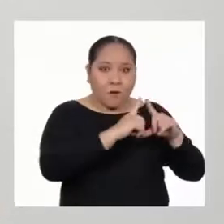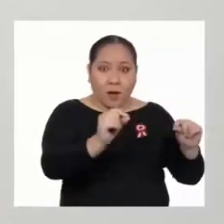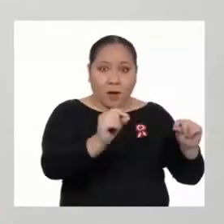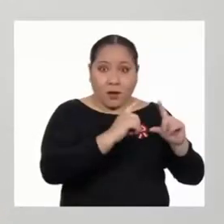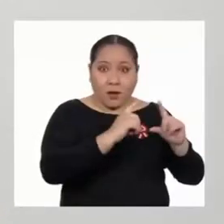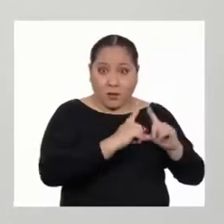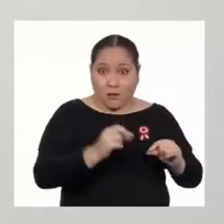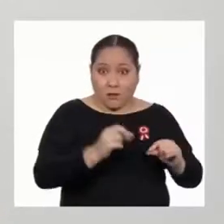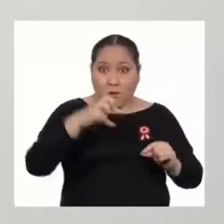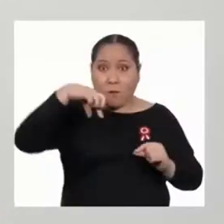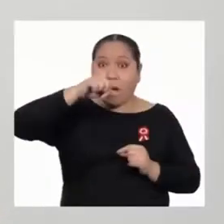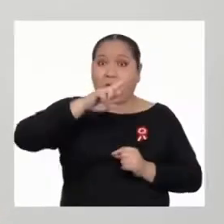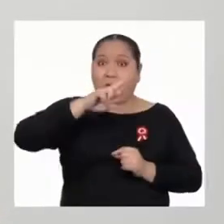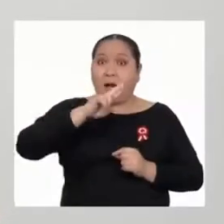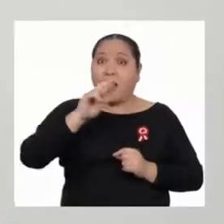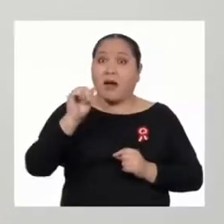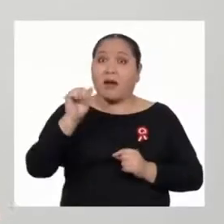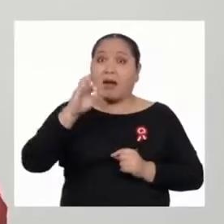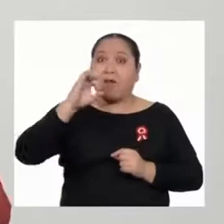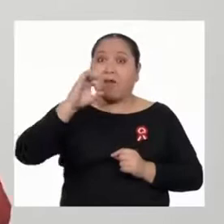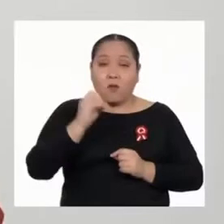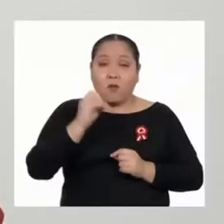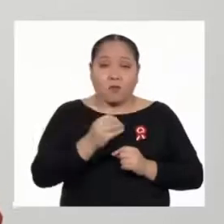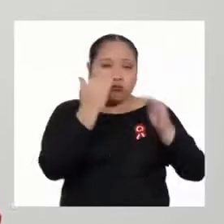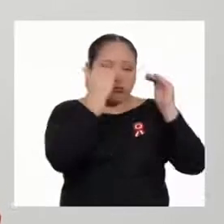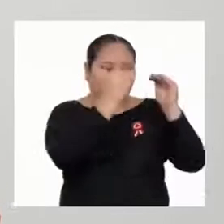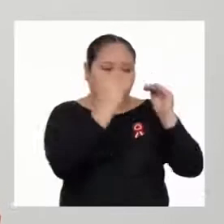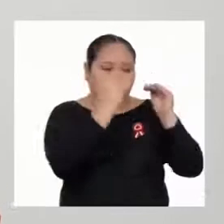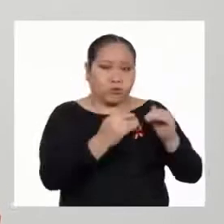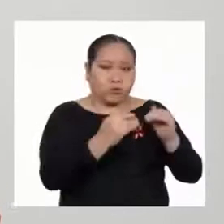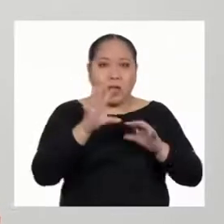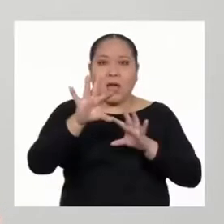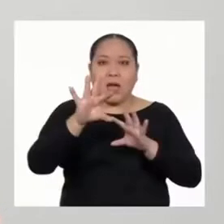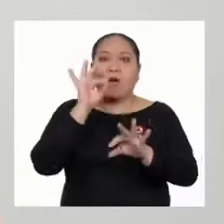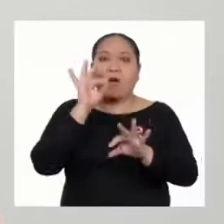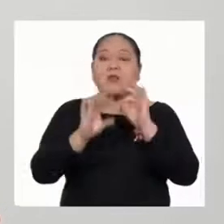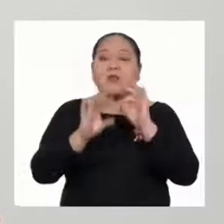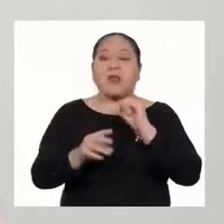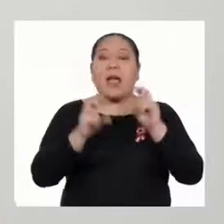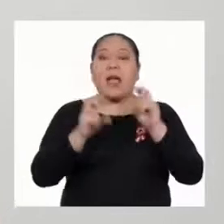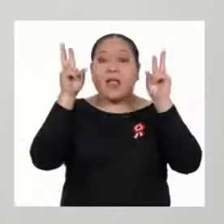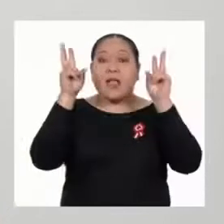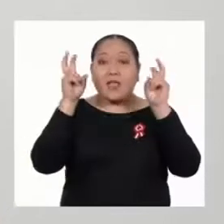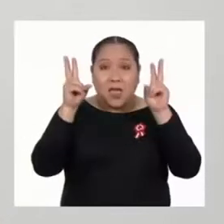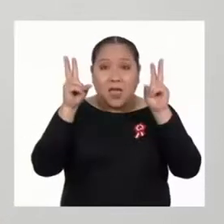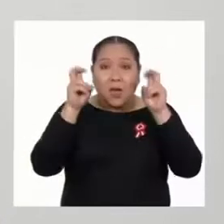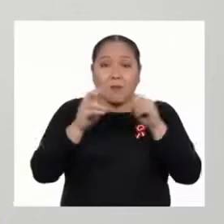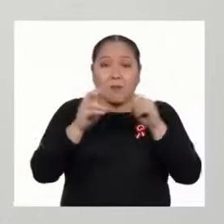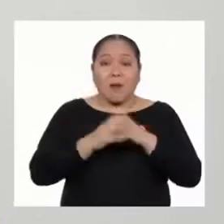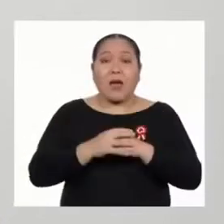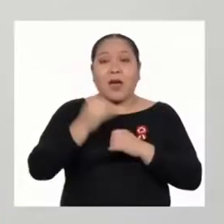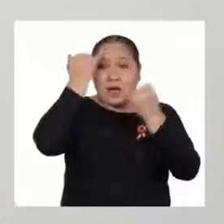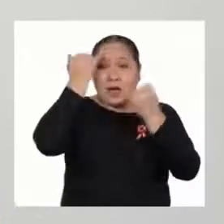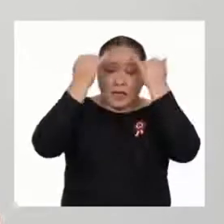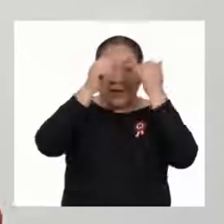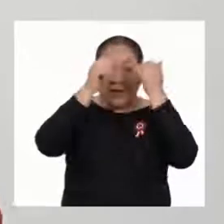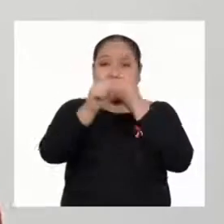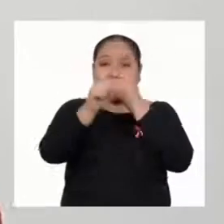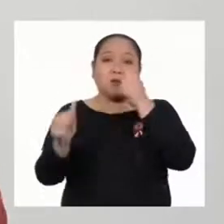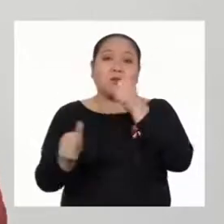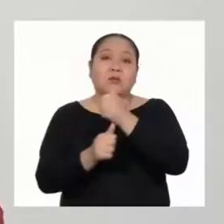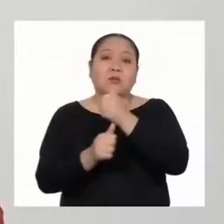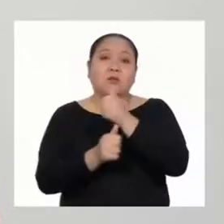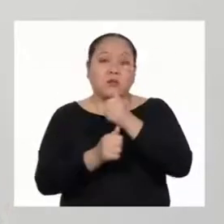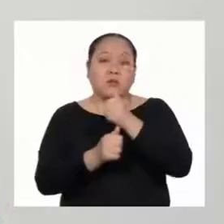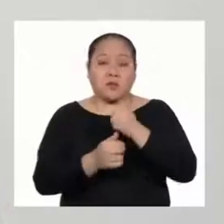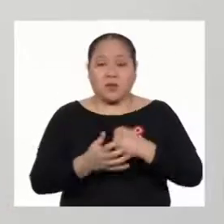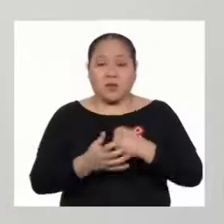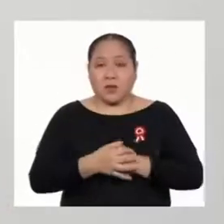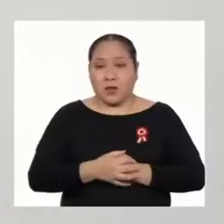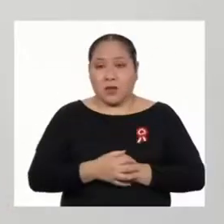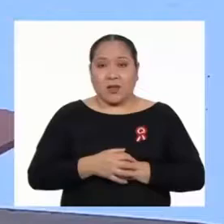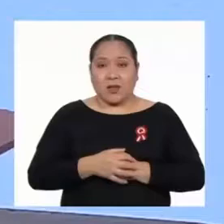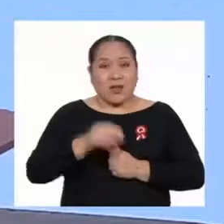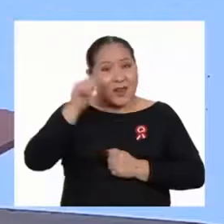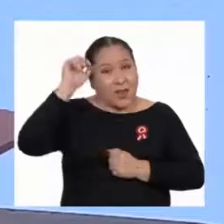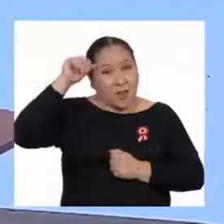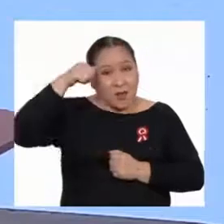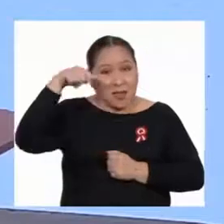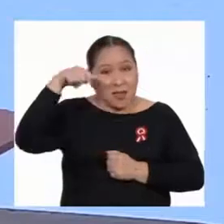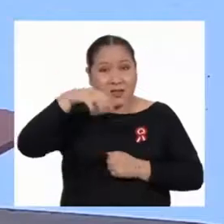para identificar el tema, subtema e ideas principales del texto. ¿Recuerdan estas